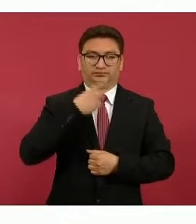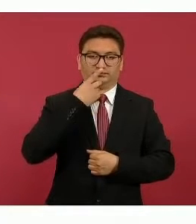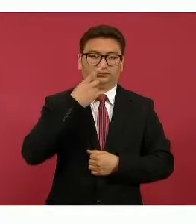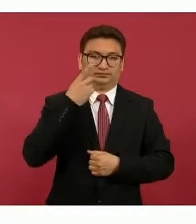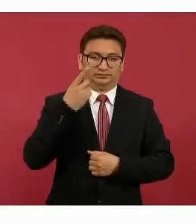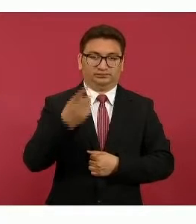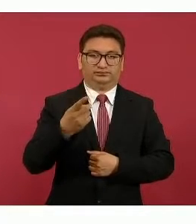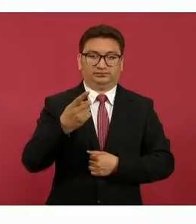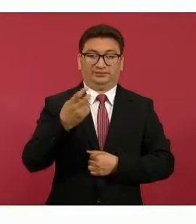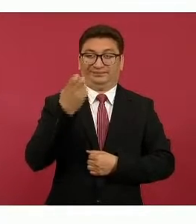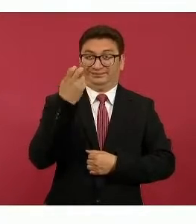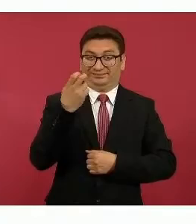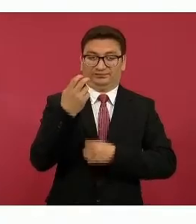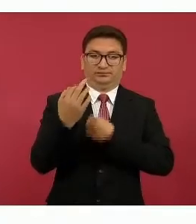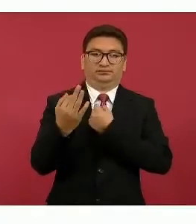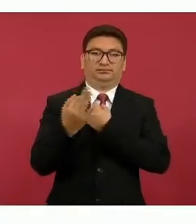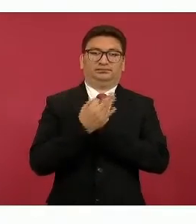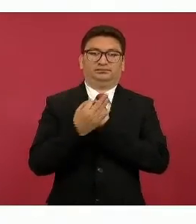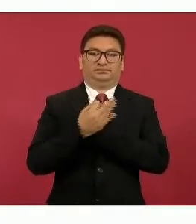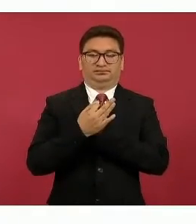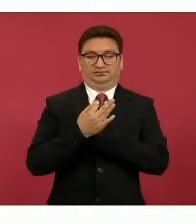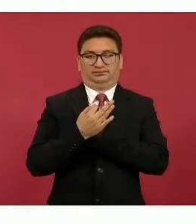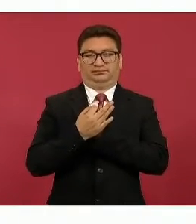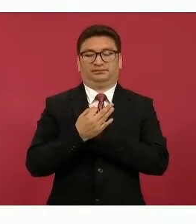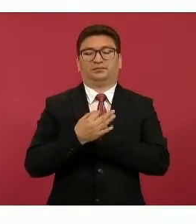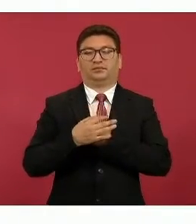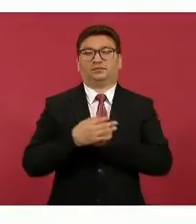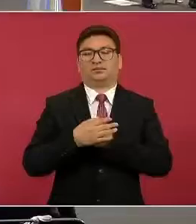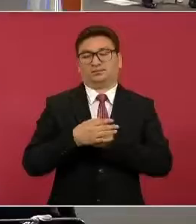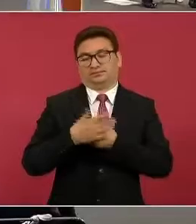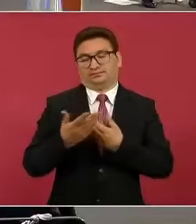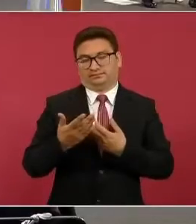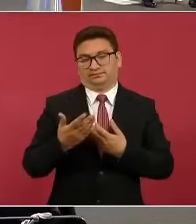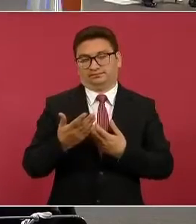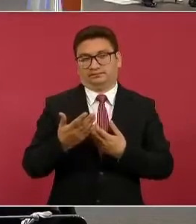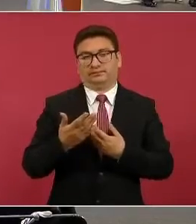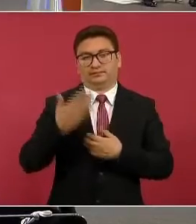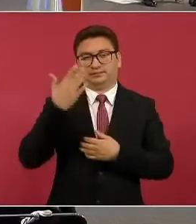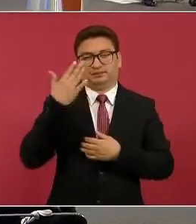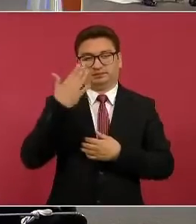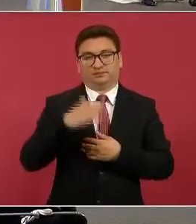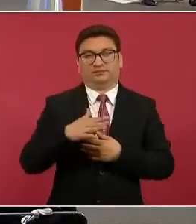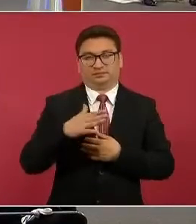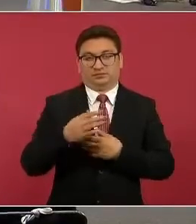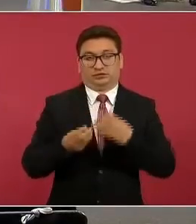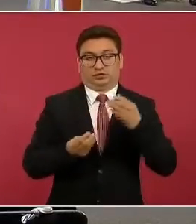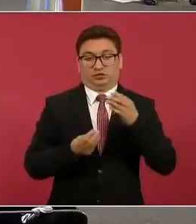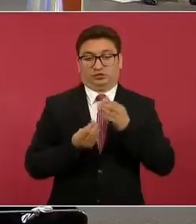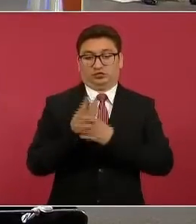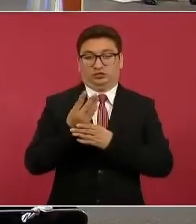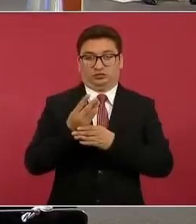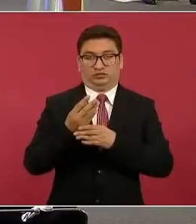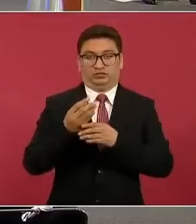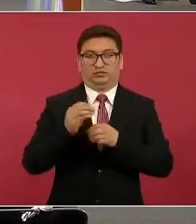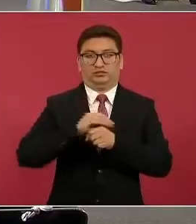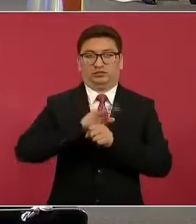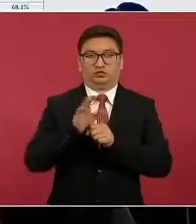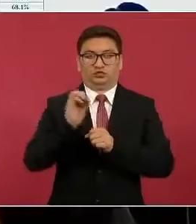fue lo que nos protegió, sobre todo en la nueva variante,